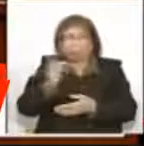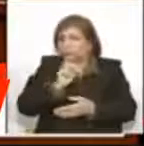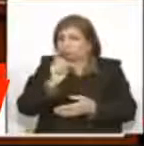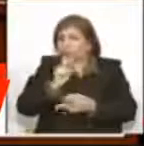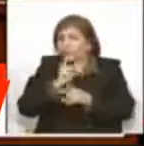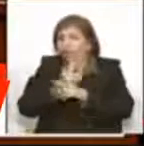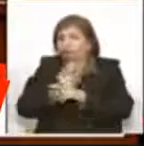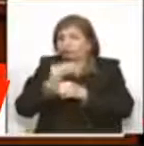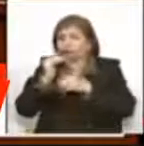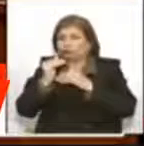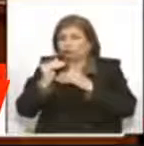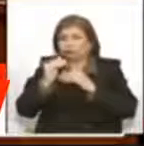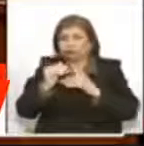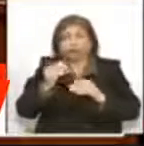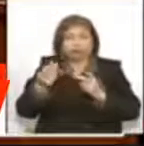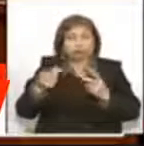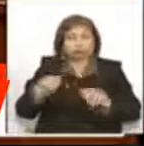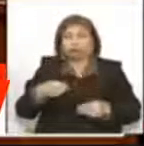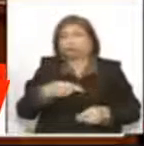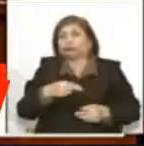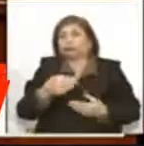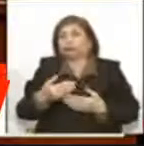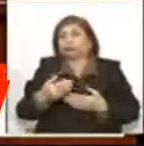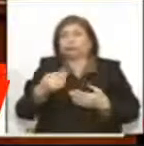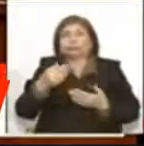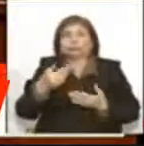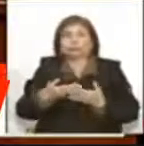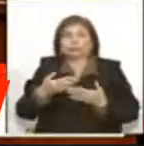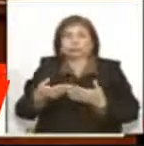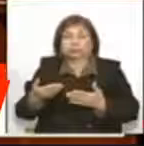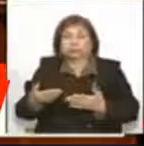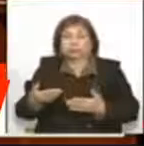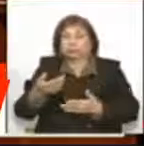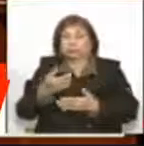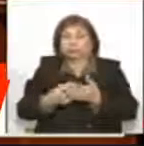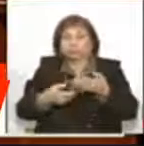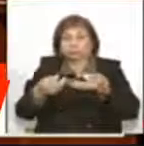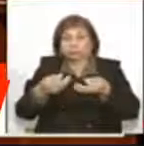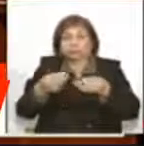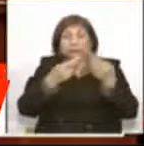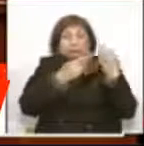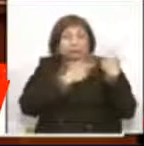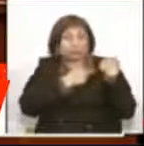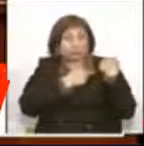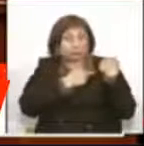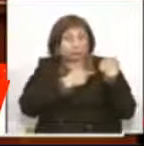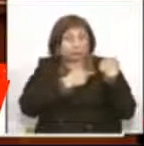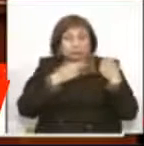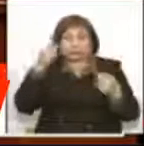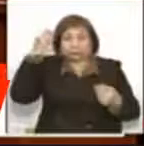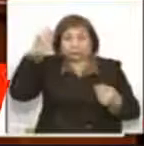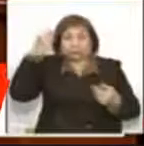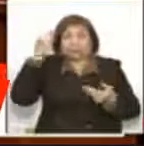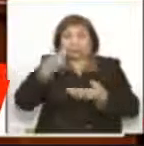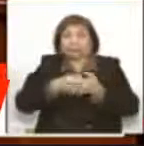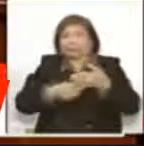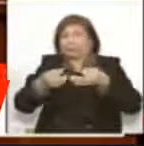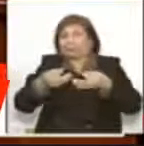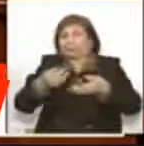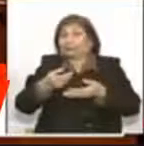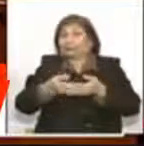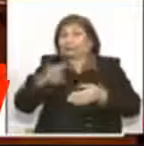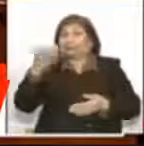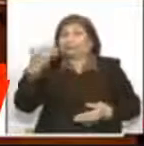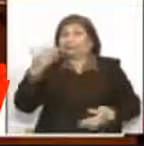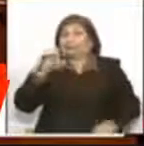público. A pesar del deterioro de las cuentas fiscales, la responsabilidad de la política económica en los